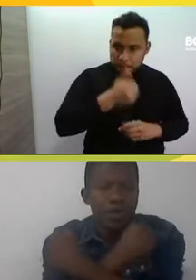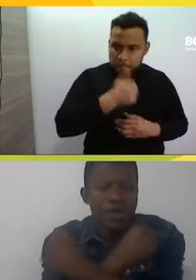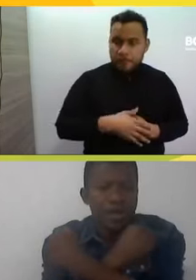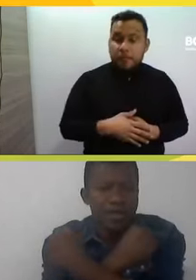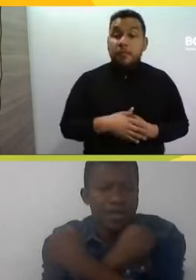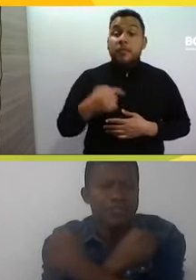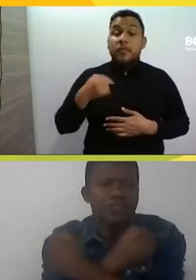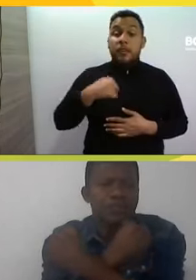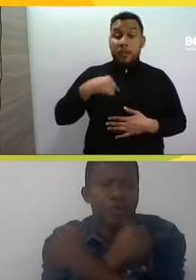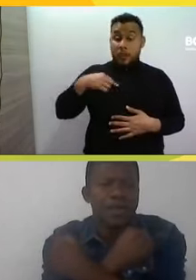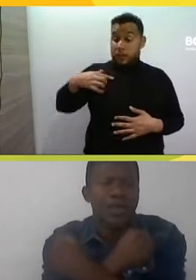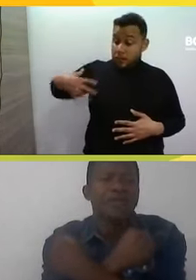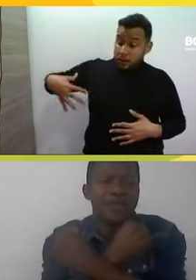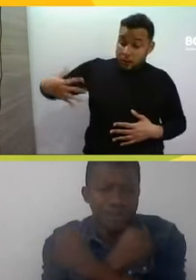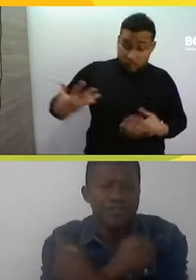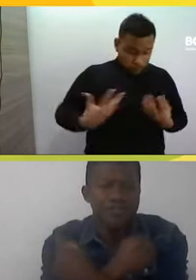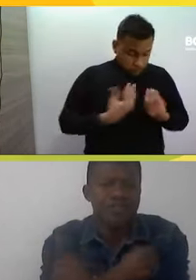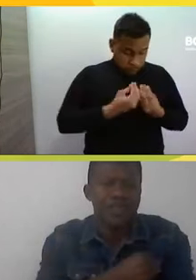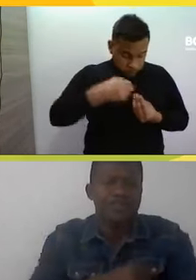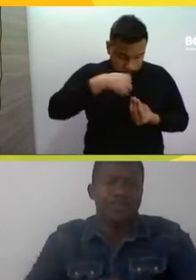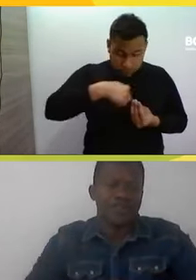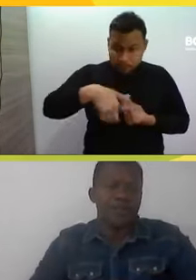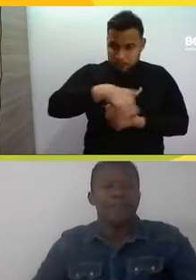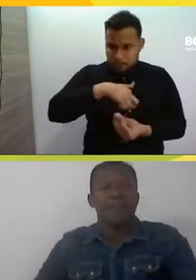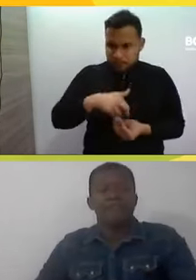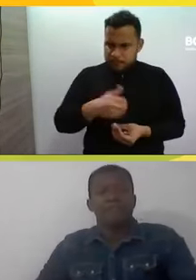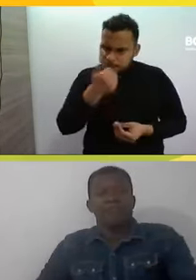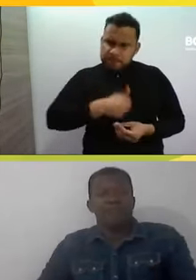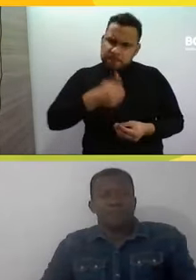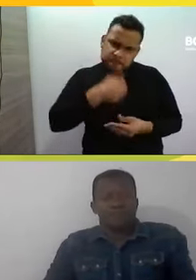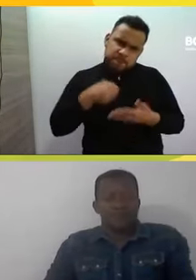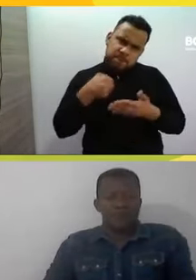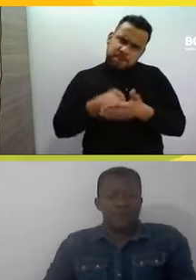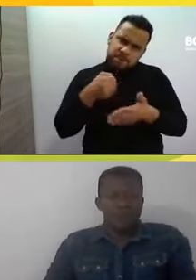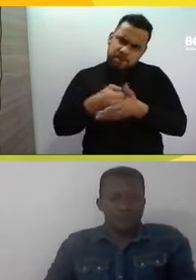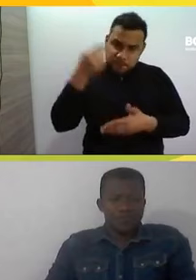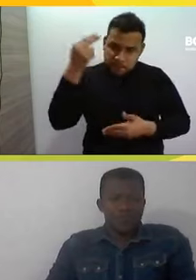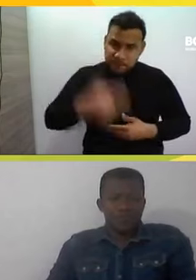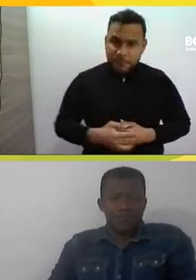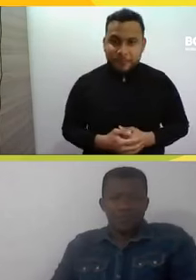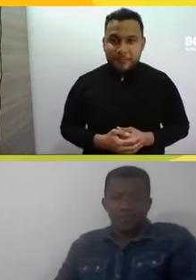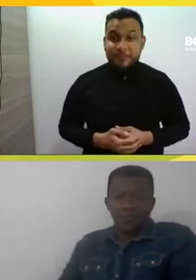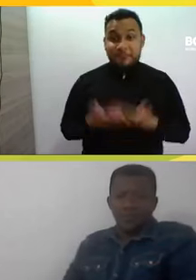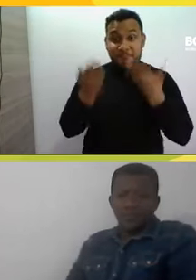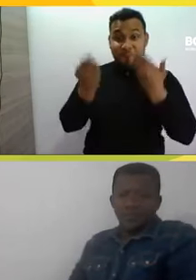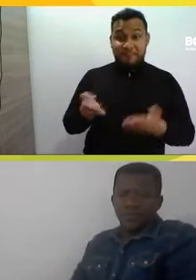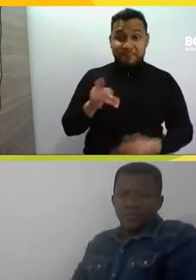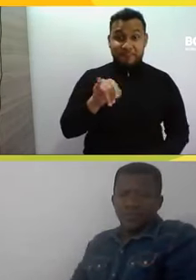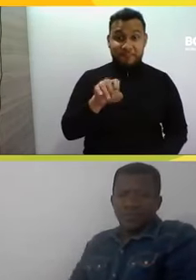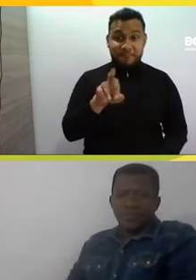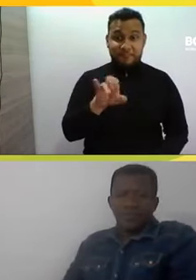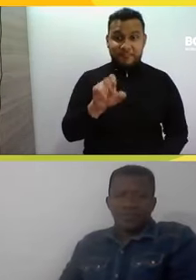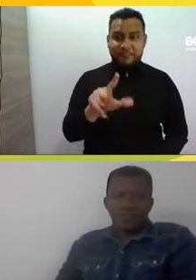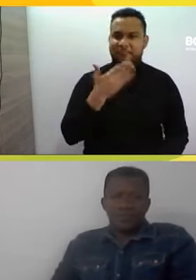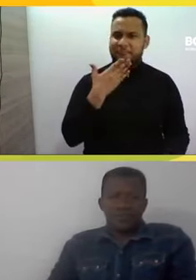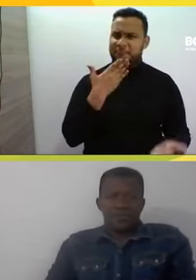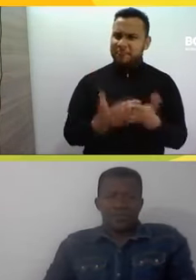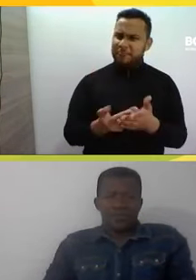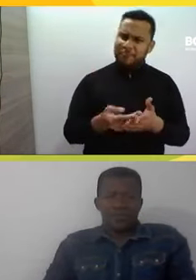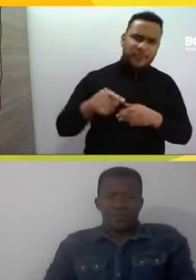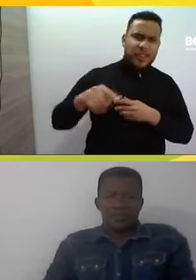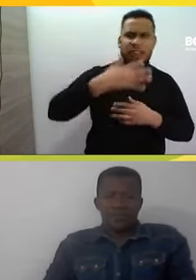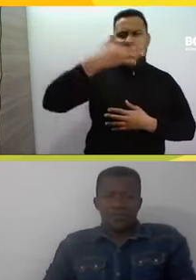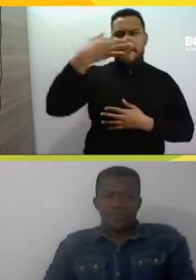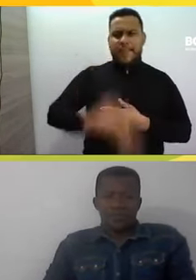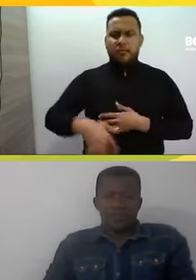sido una larga historia de resistencia. Uriel, gracias por esa gran división y esa gran